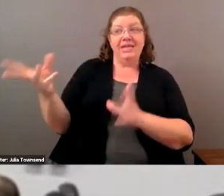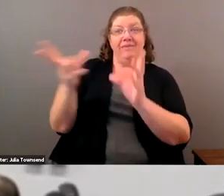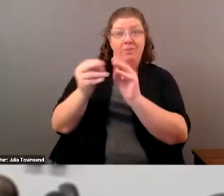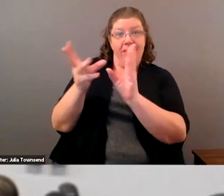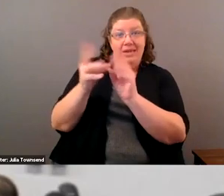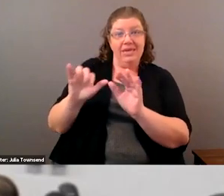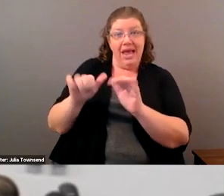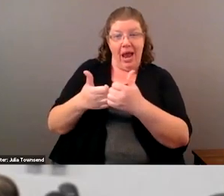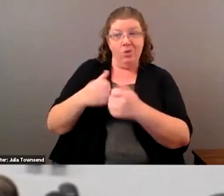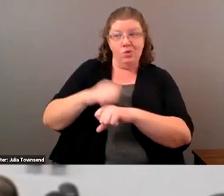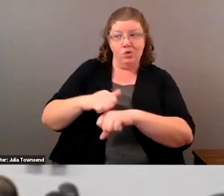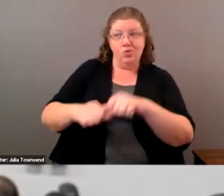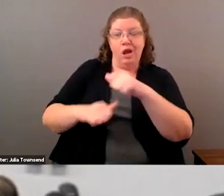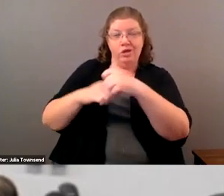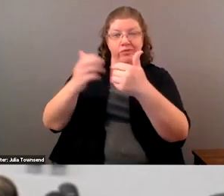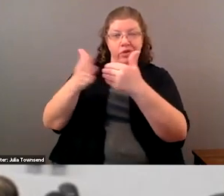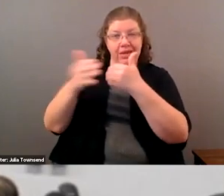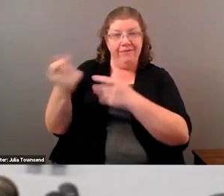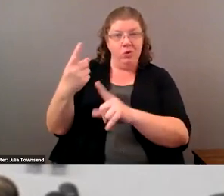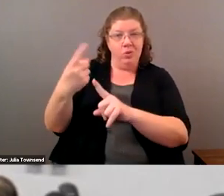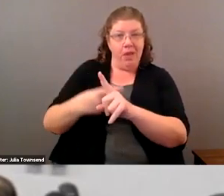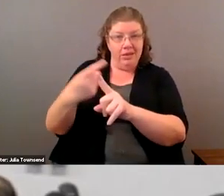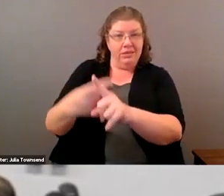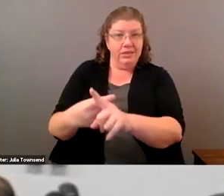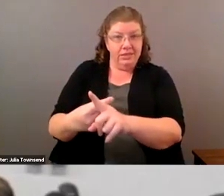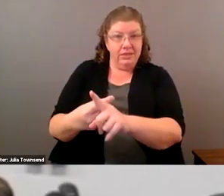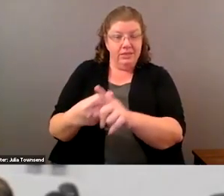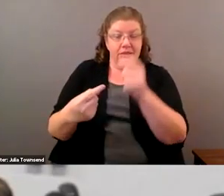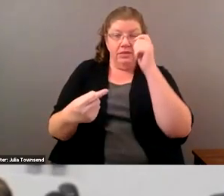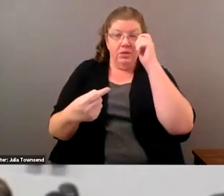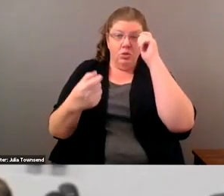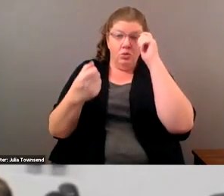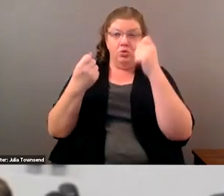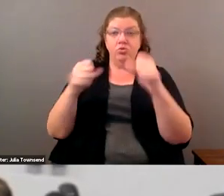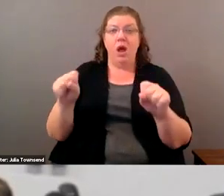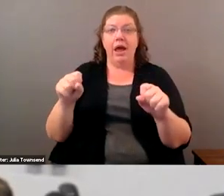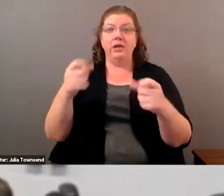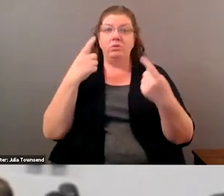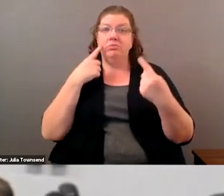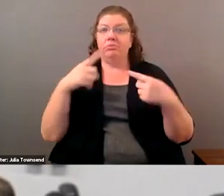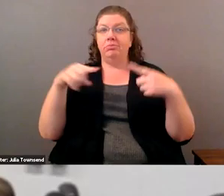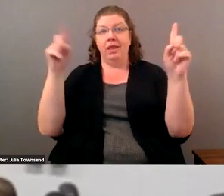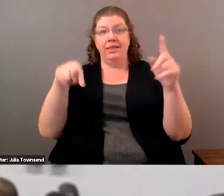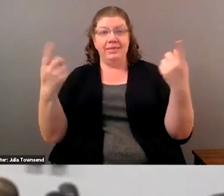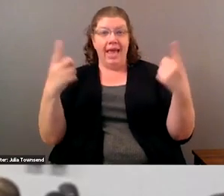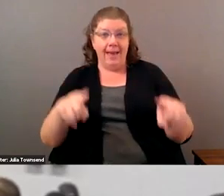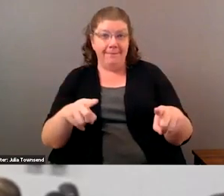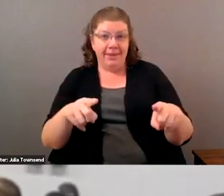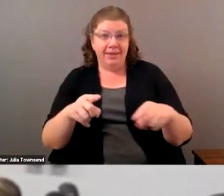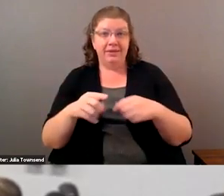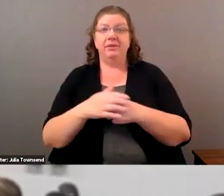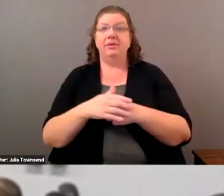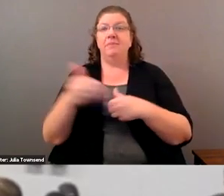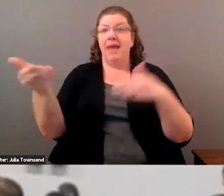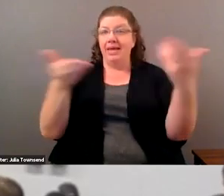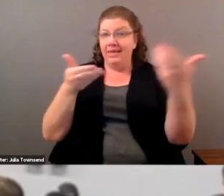en términos de recursos humanos nosotros hemos tenido varias reuniones respecto a cómo vamos a estructurar nos en los siguientes meses